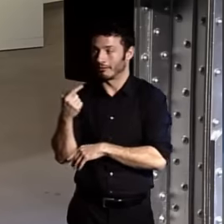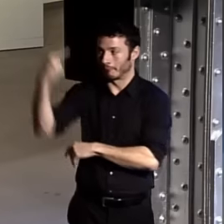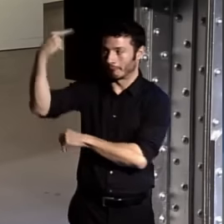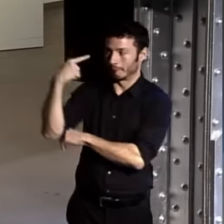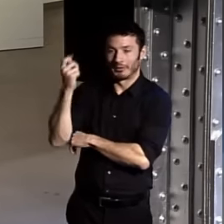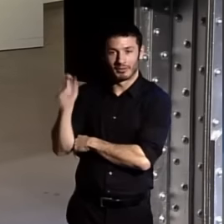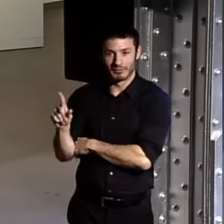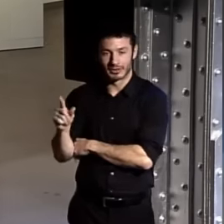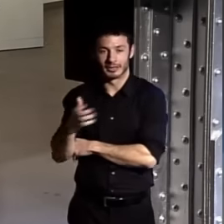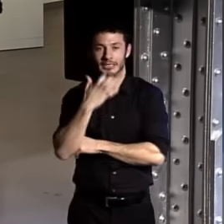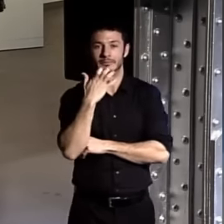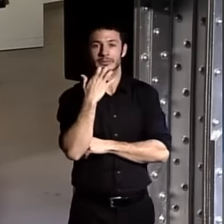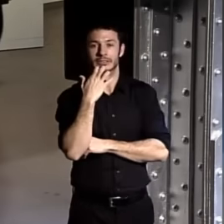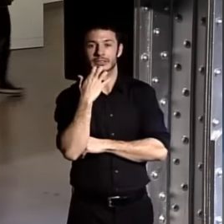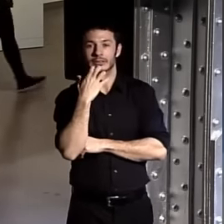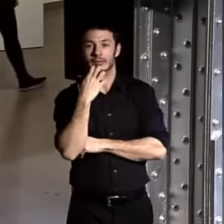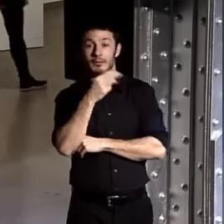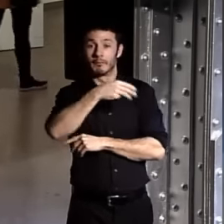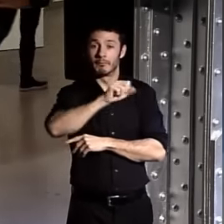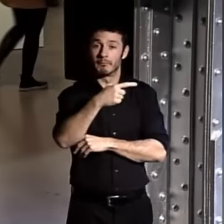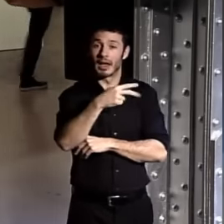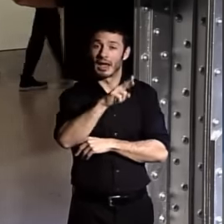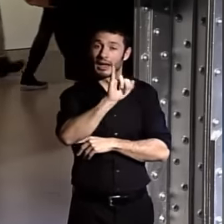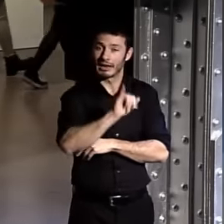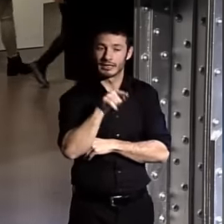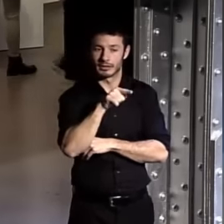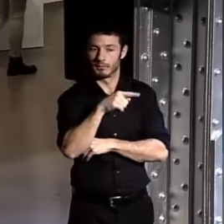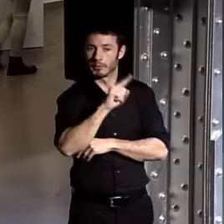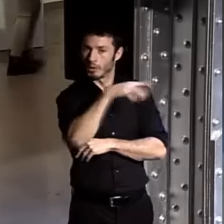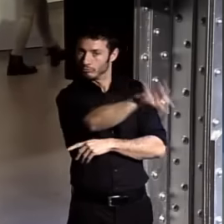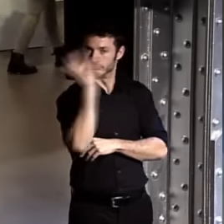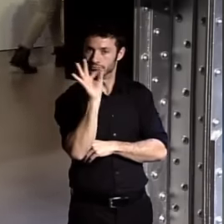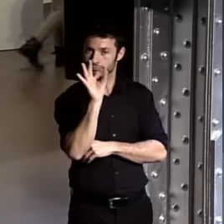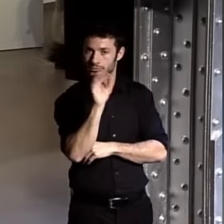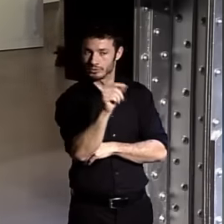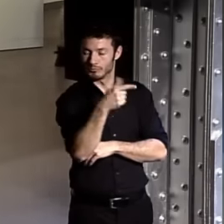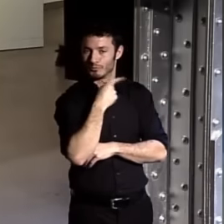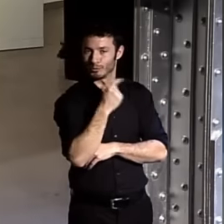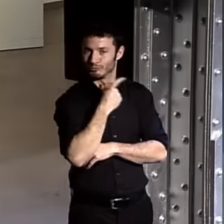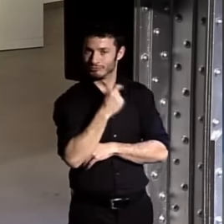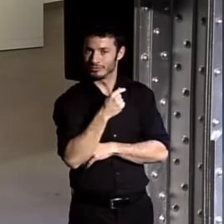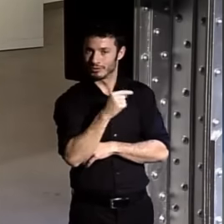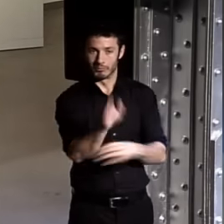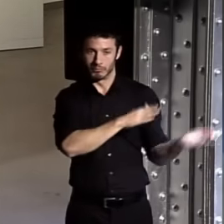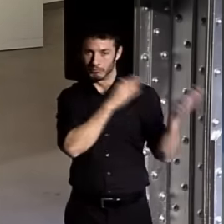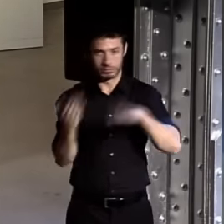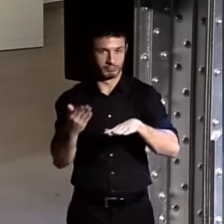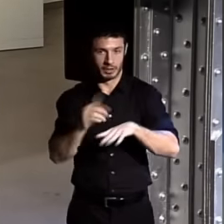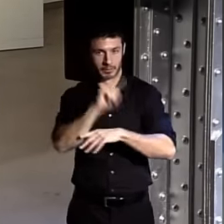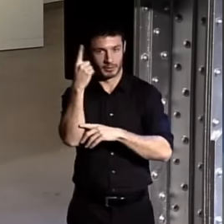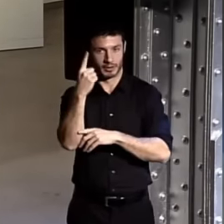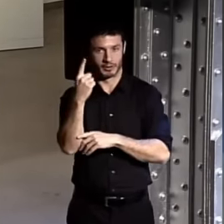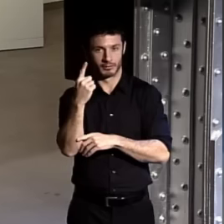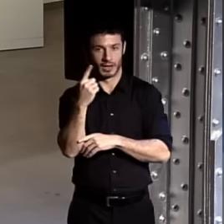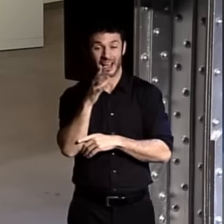dijeran el de la el de magri por ejemplo fue el primero que escogí que me gustó mucho y lo version fue el primero pero ahora